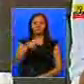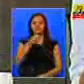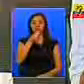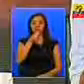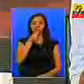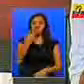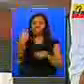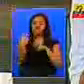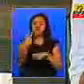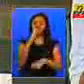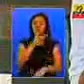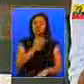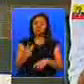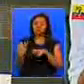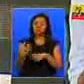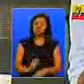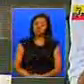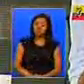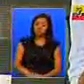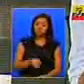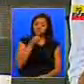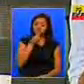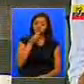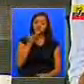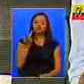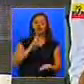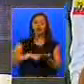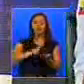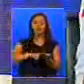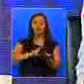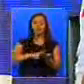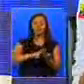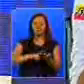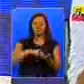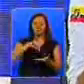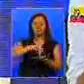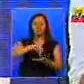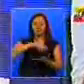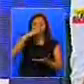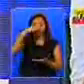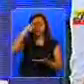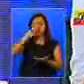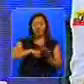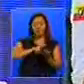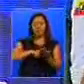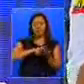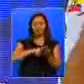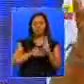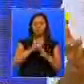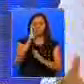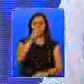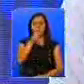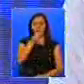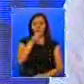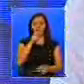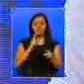entrevistado en Telesur, en los estudios de La Habana. No alcanzó el tiempo en una sola entrevista, así que tuvieron